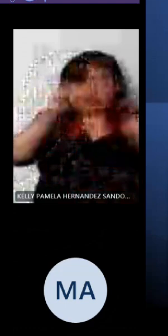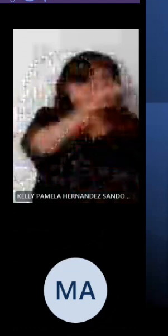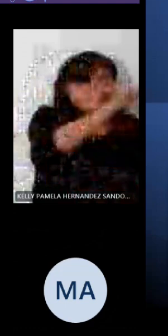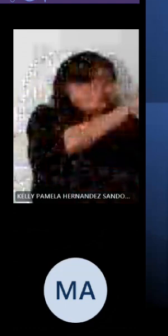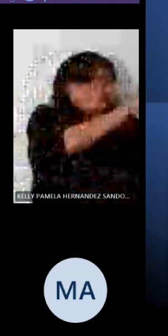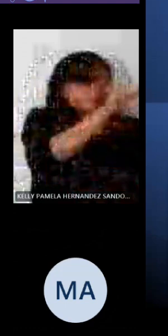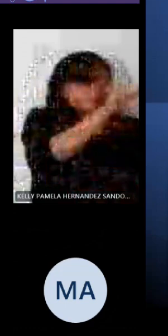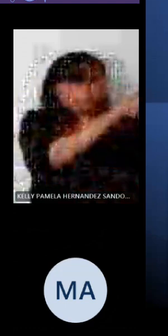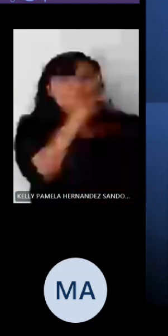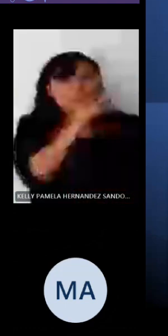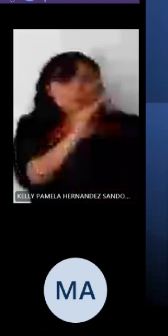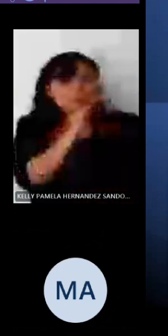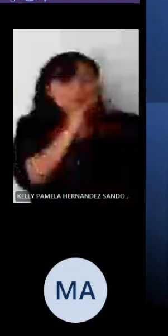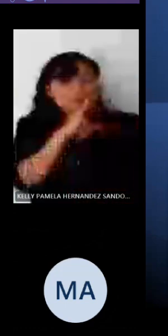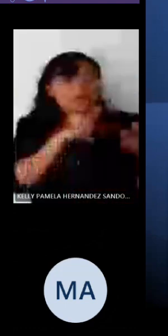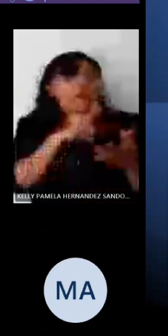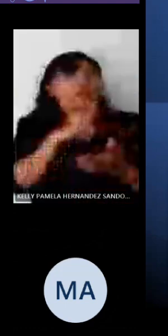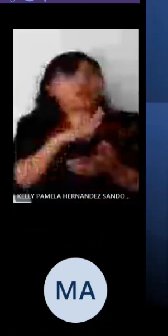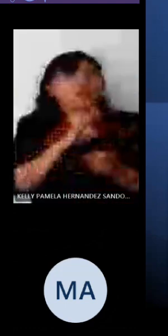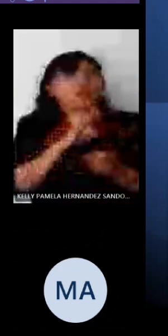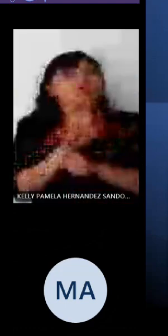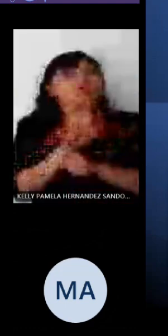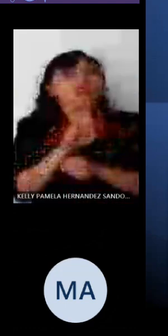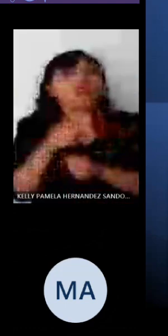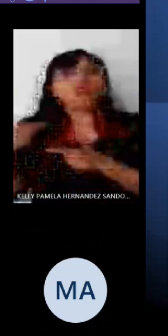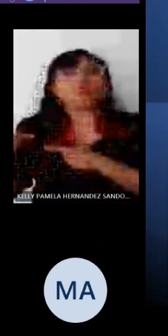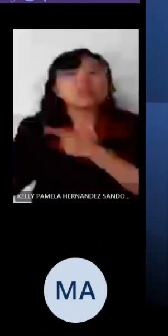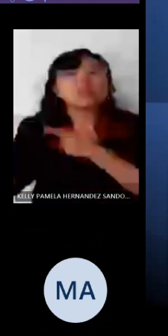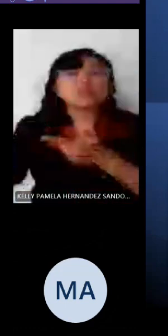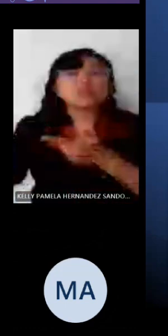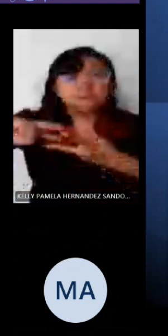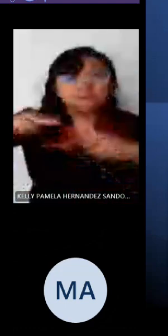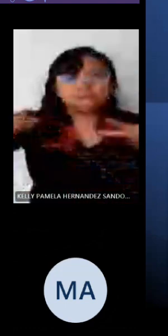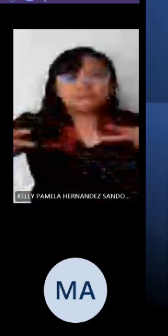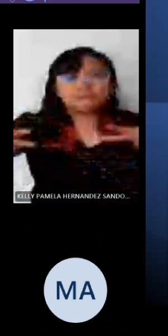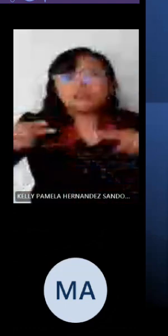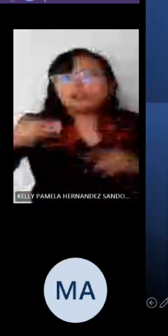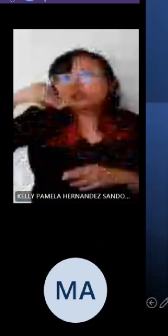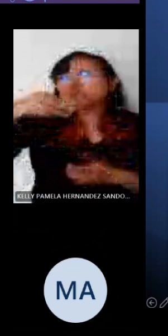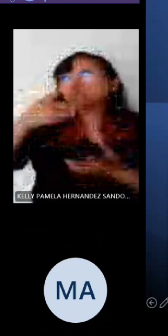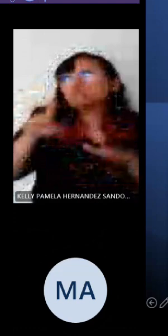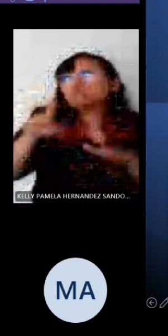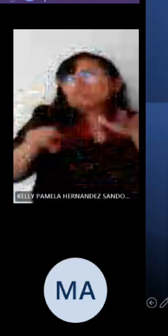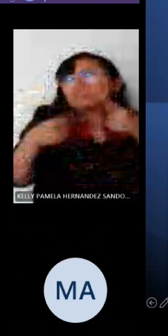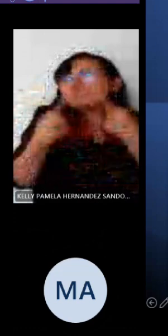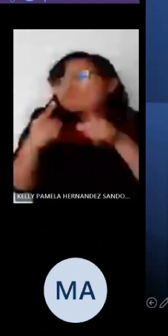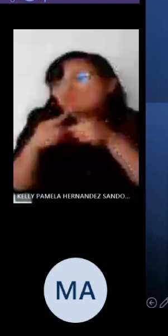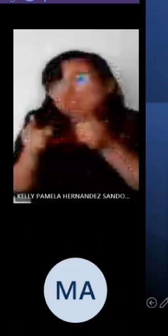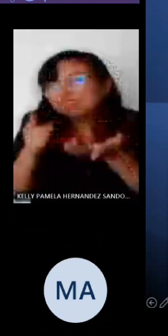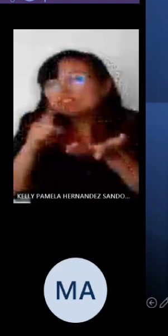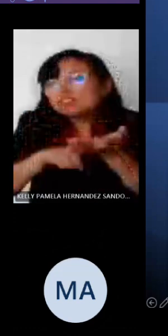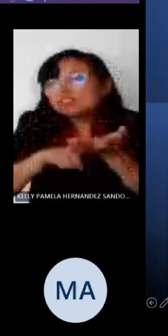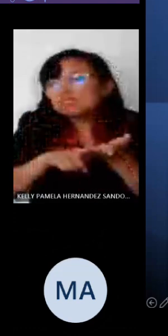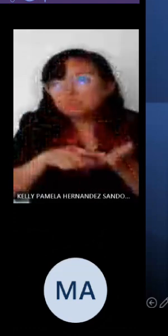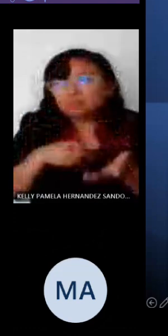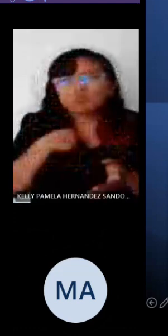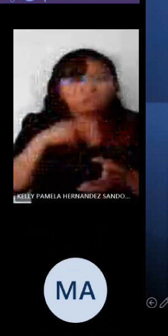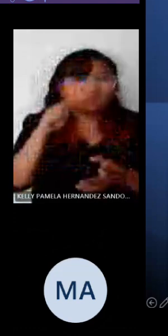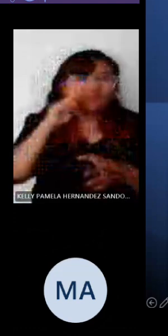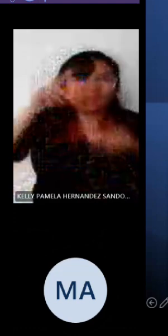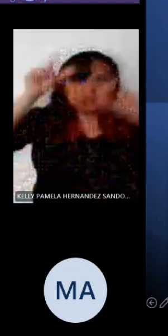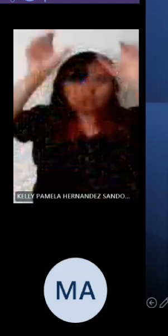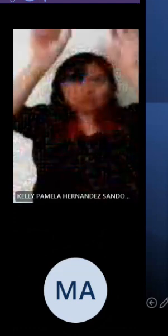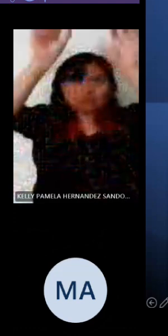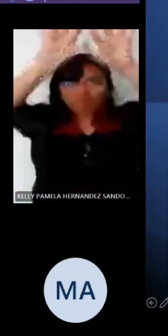copias que presentan nuestros padres vamos a tener el gen mutado. Entonces, en esta imagen pongo un árbol genealógico en donde podemos ver que tenemos